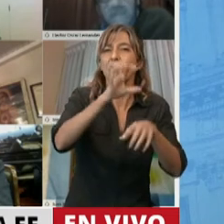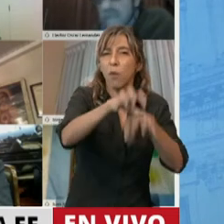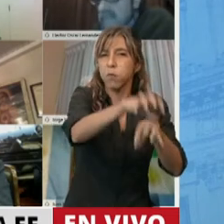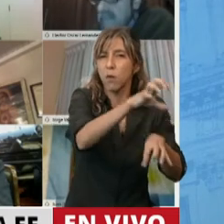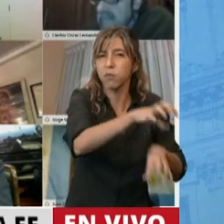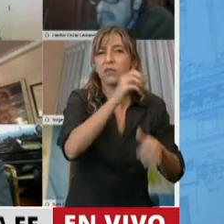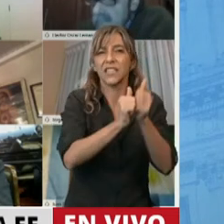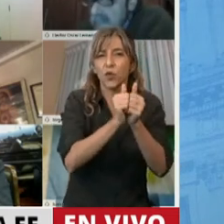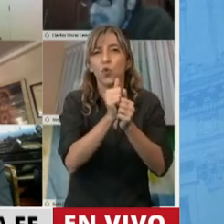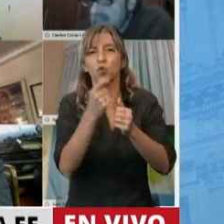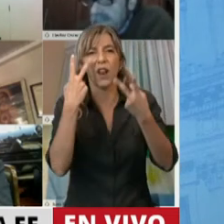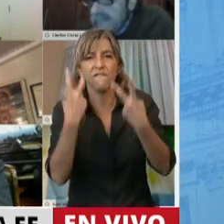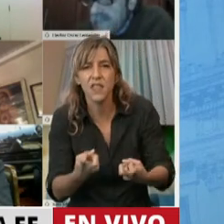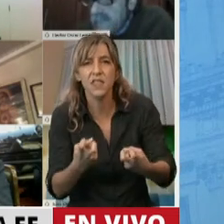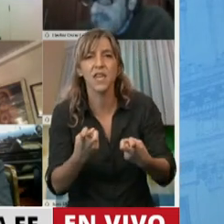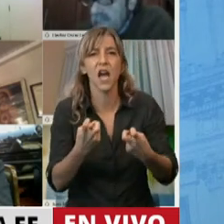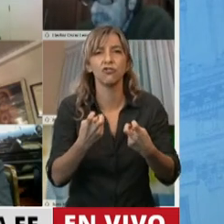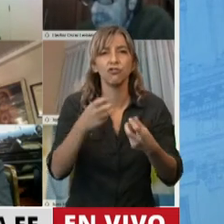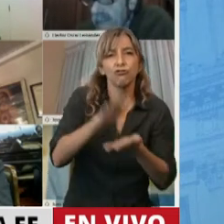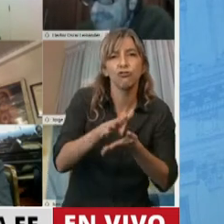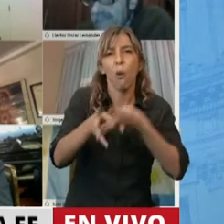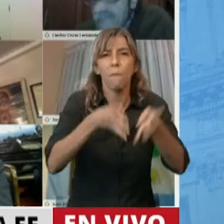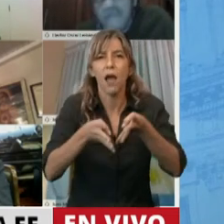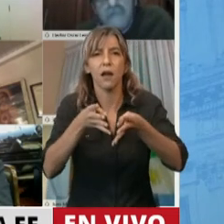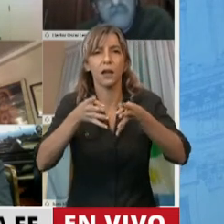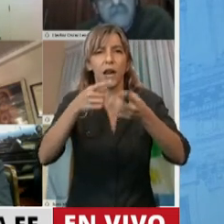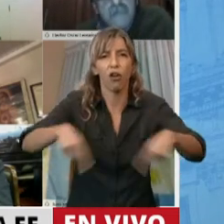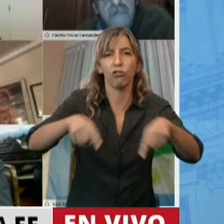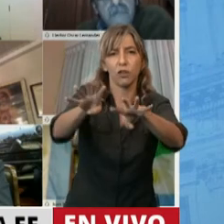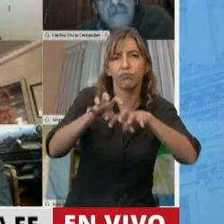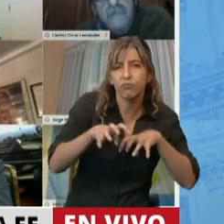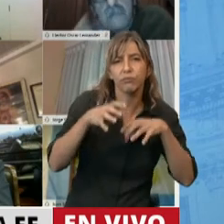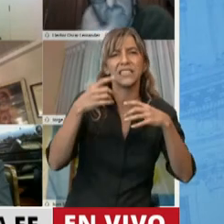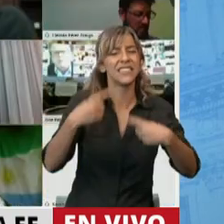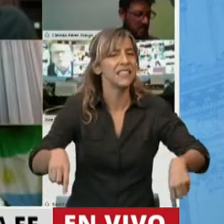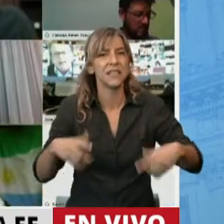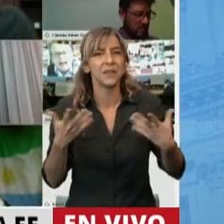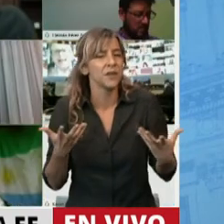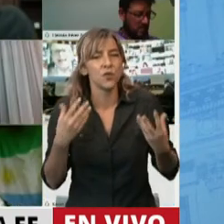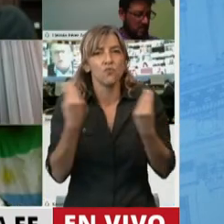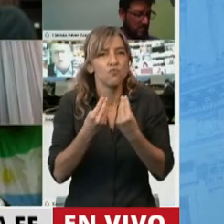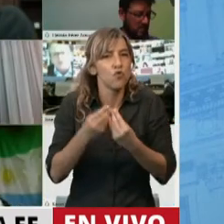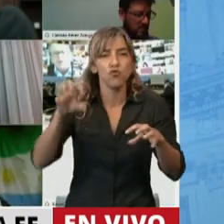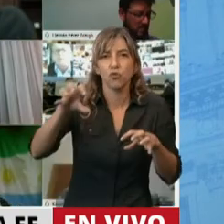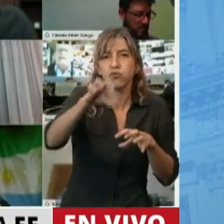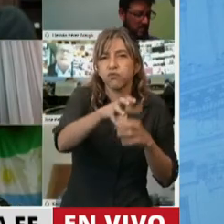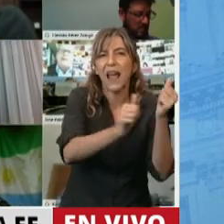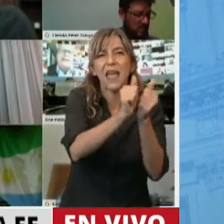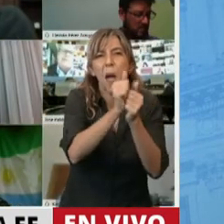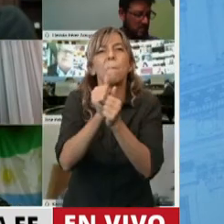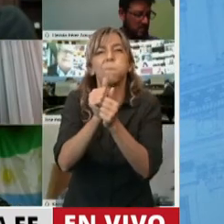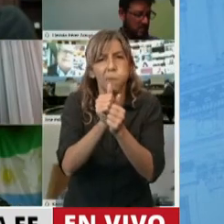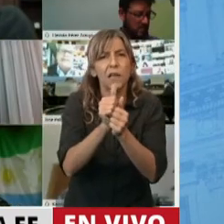centro de estudio tecnológico de la maquinaria agrícola, a CITES en Sunchales, gran incubadora de empresas para